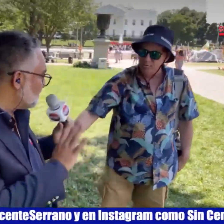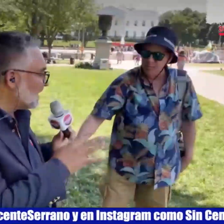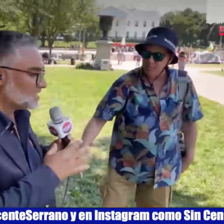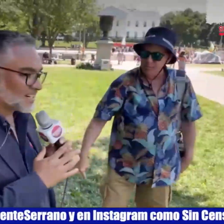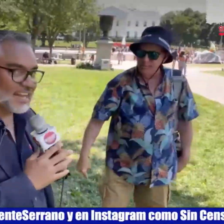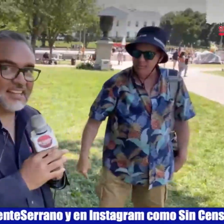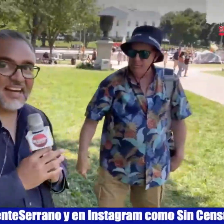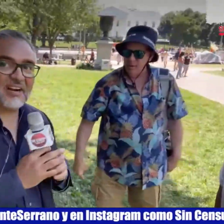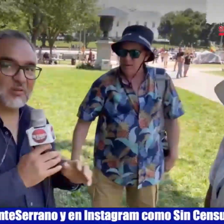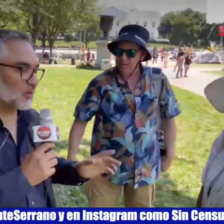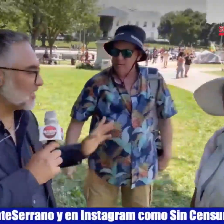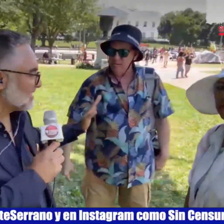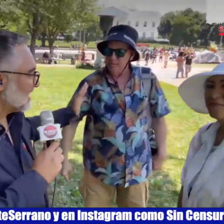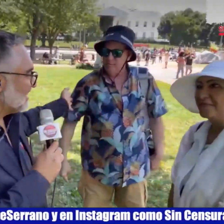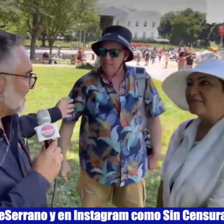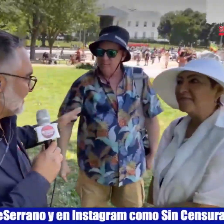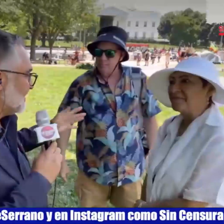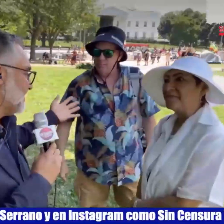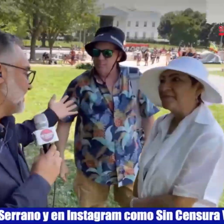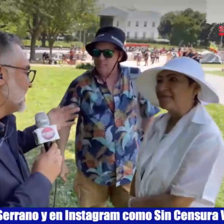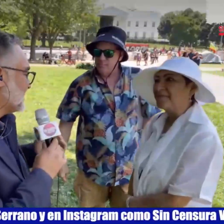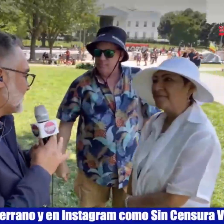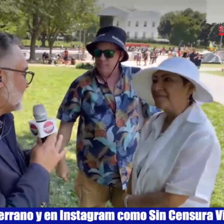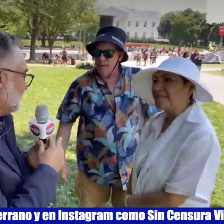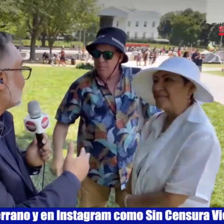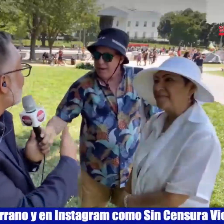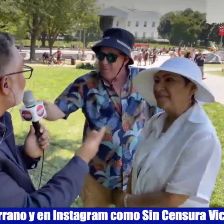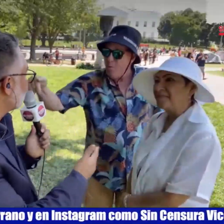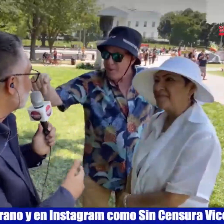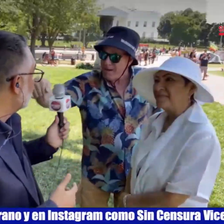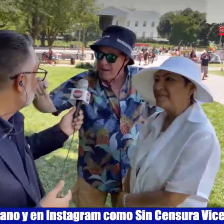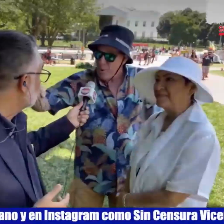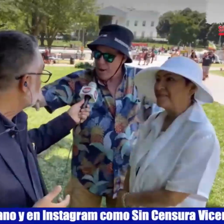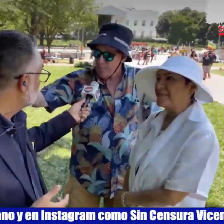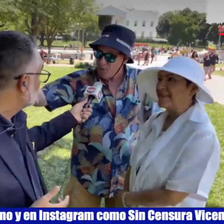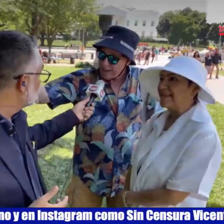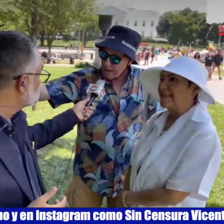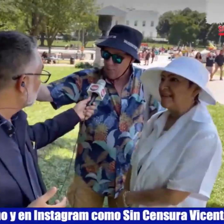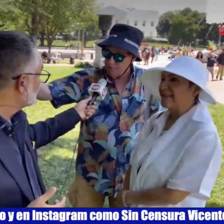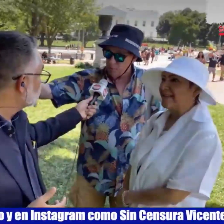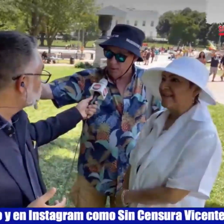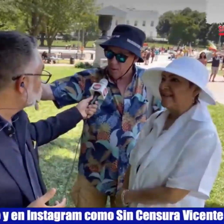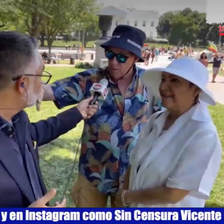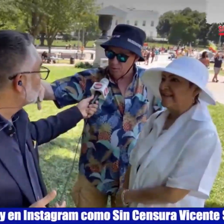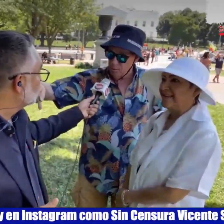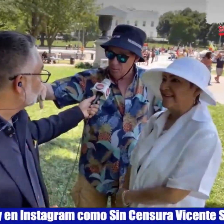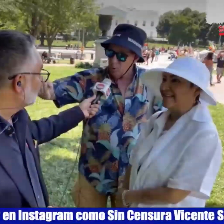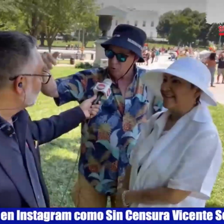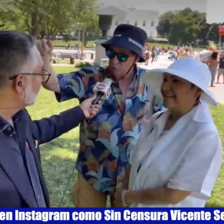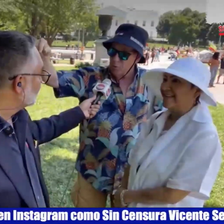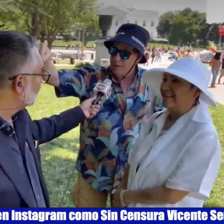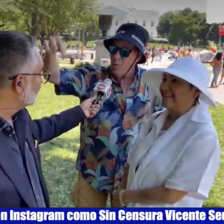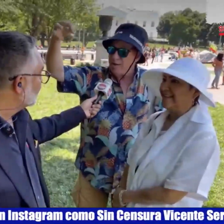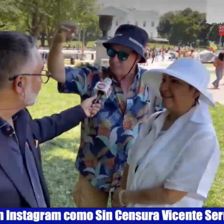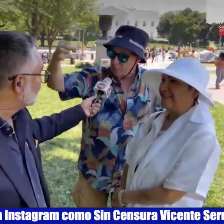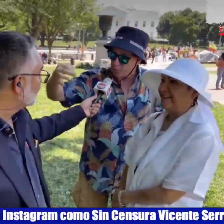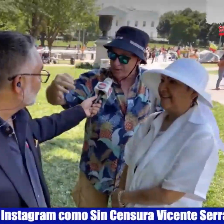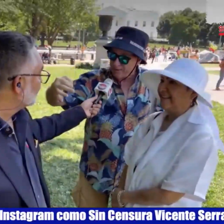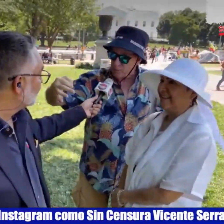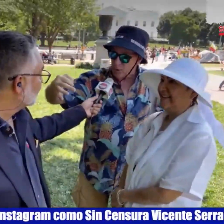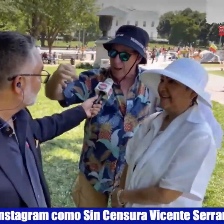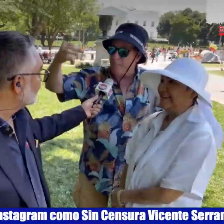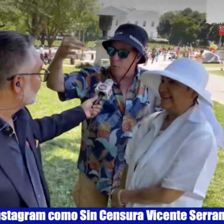Nada más para cerrar y dejarlos porque sé que andan de visita. Vinimos a apoyar a López Obrador. No, nosotros vinimos